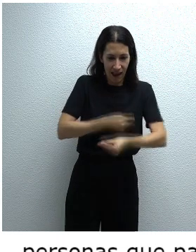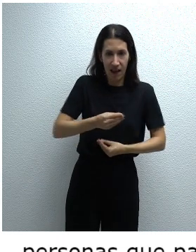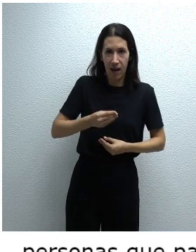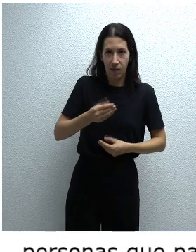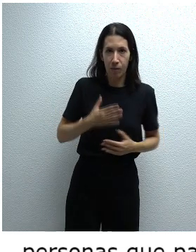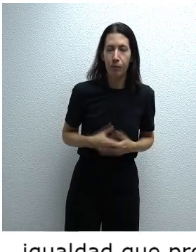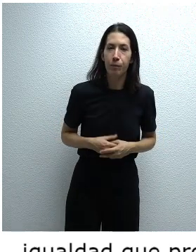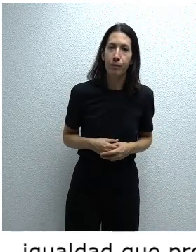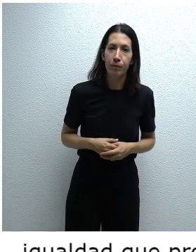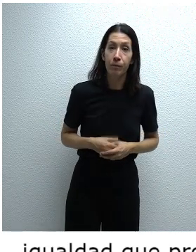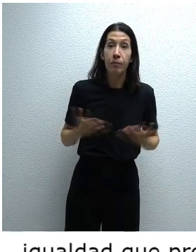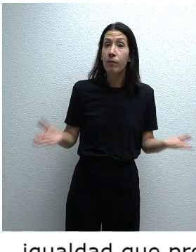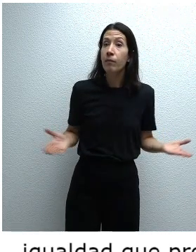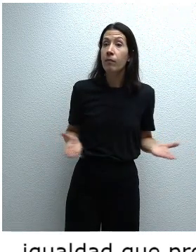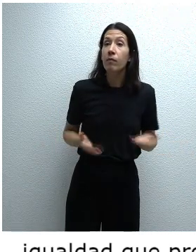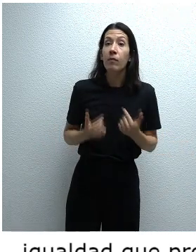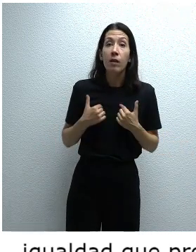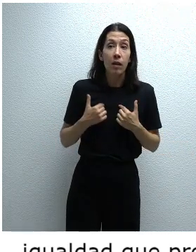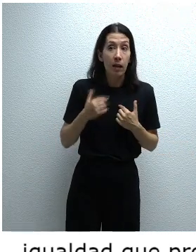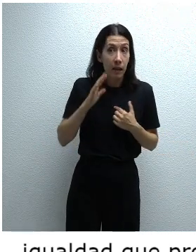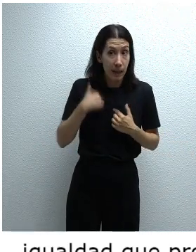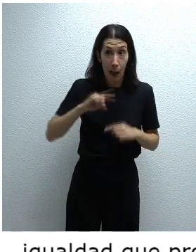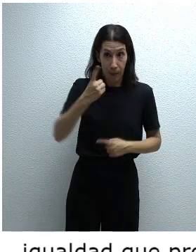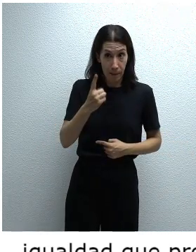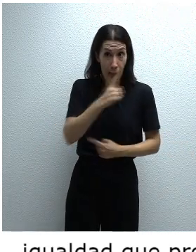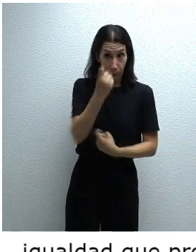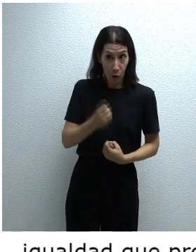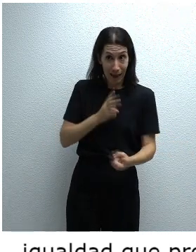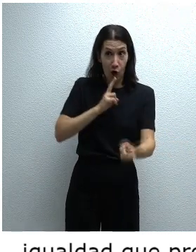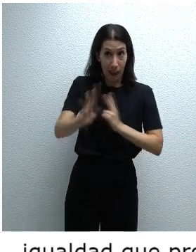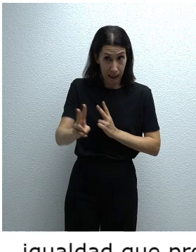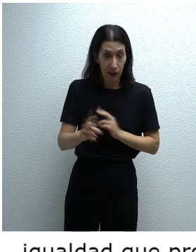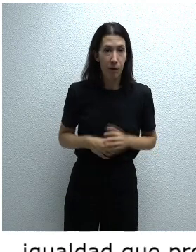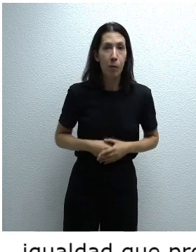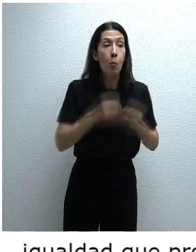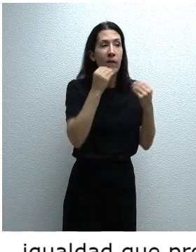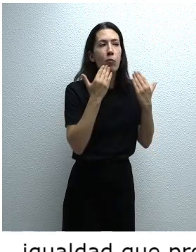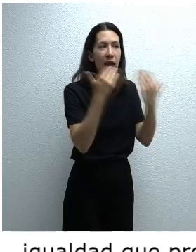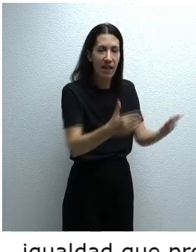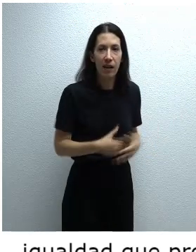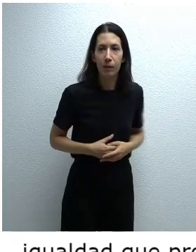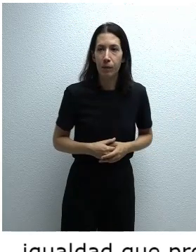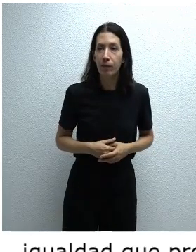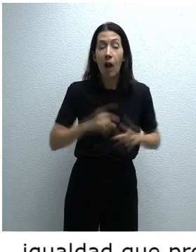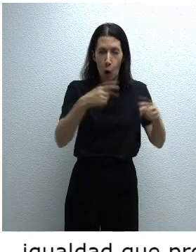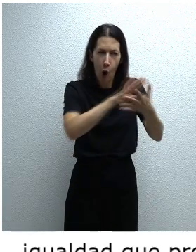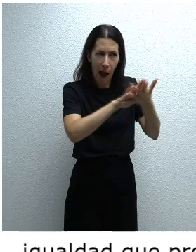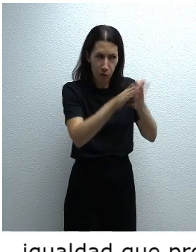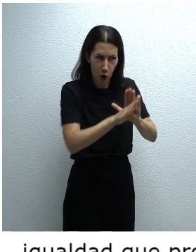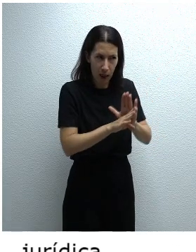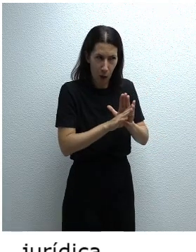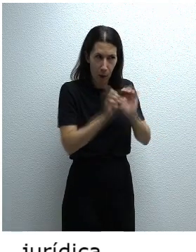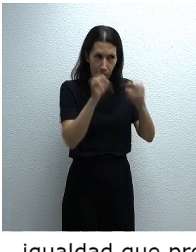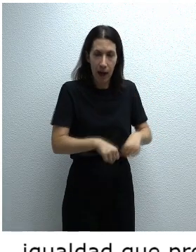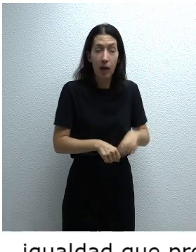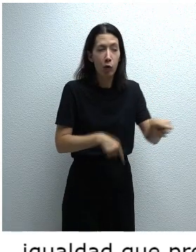jurídica. Miguel Ángel, por ahí van las primeras preguntas. Muy bien, muchísimas gracias. Luego lo retomamos. Sí.